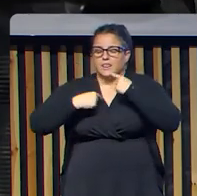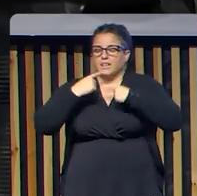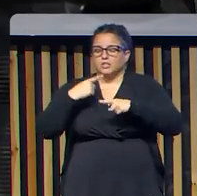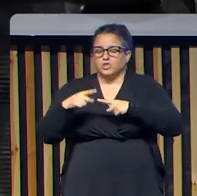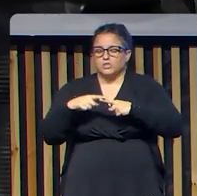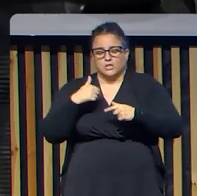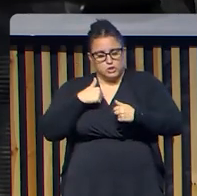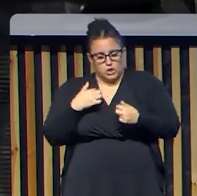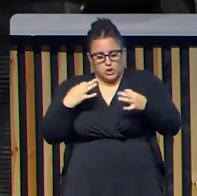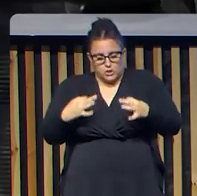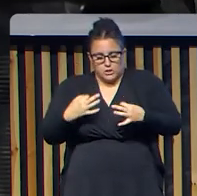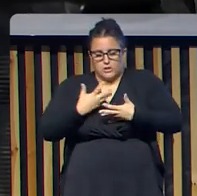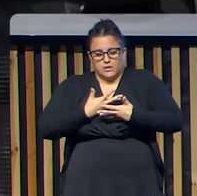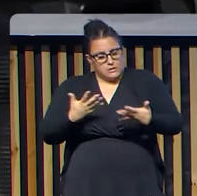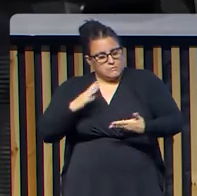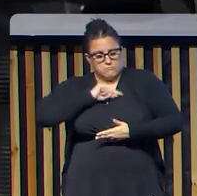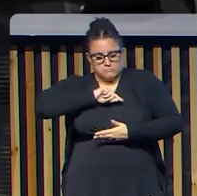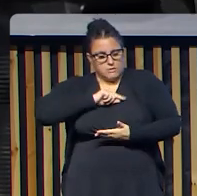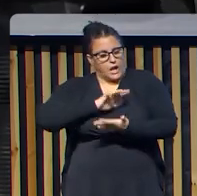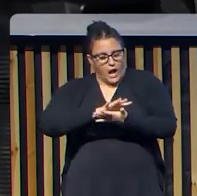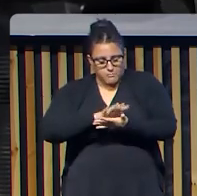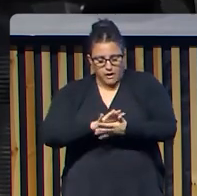yo soy una persona muy